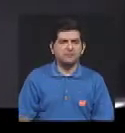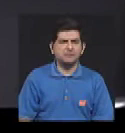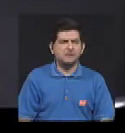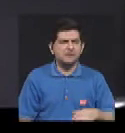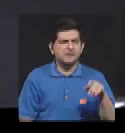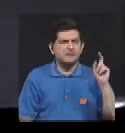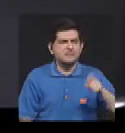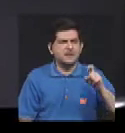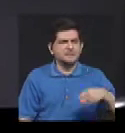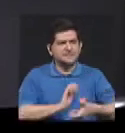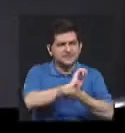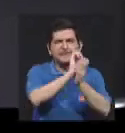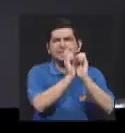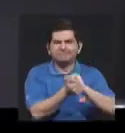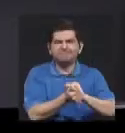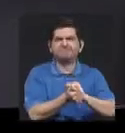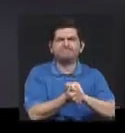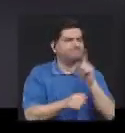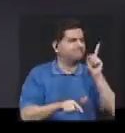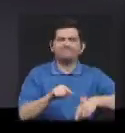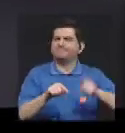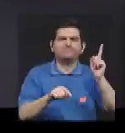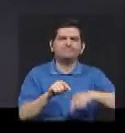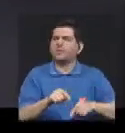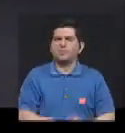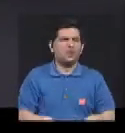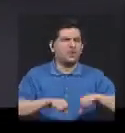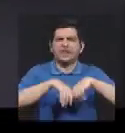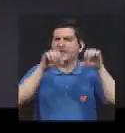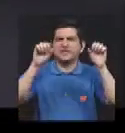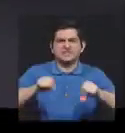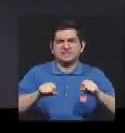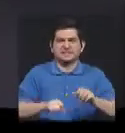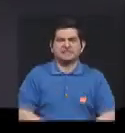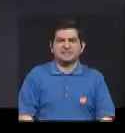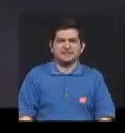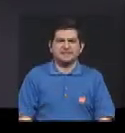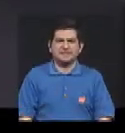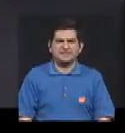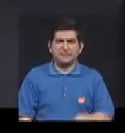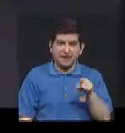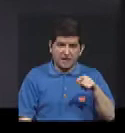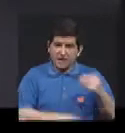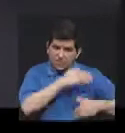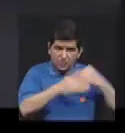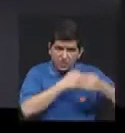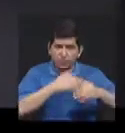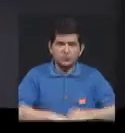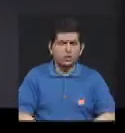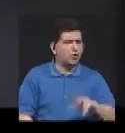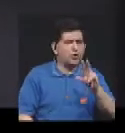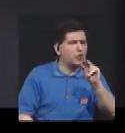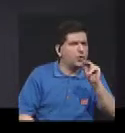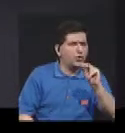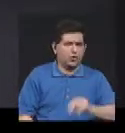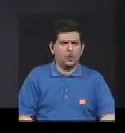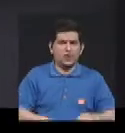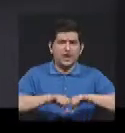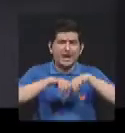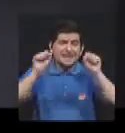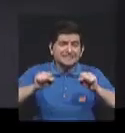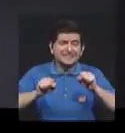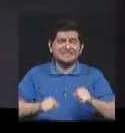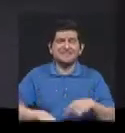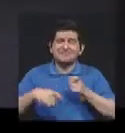tenía que cambiarse eso, porque no se podía con el sistema. Fue una evolución. No, pero con el sistema